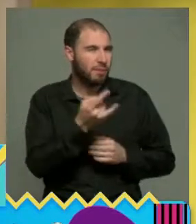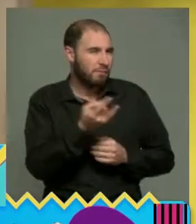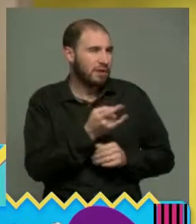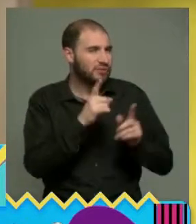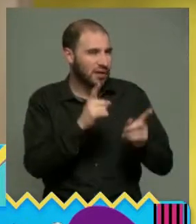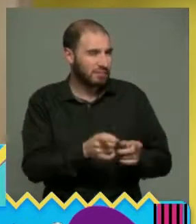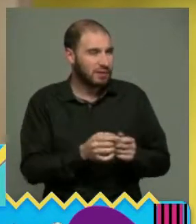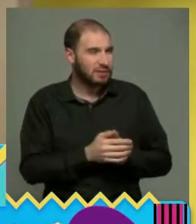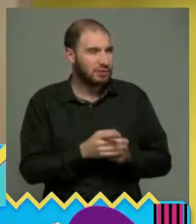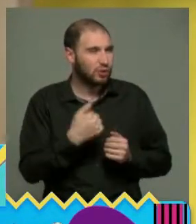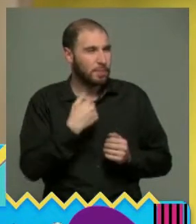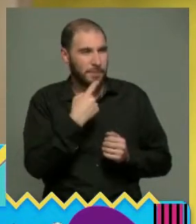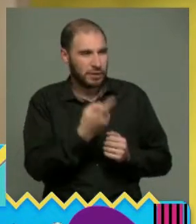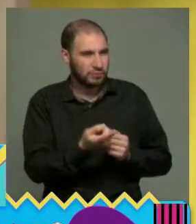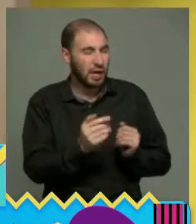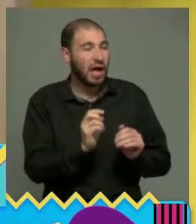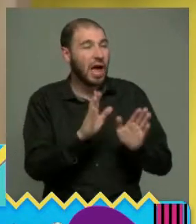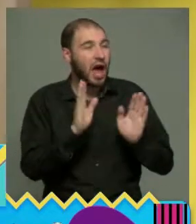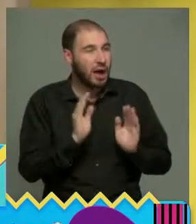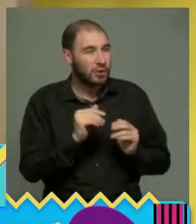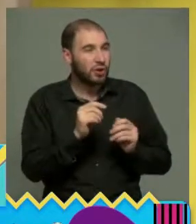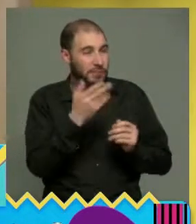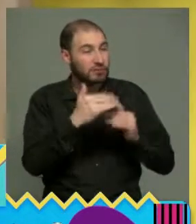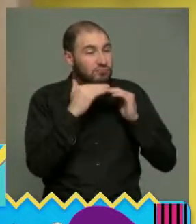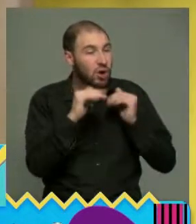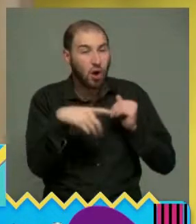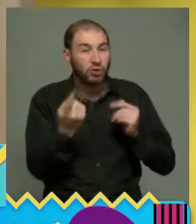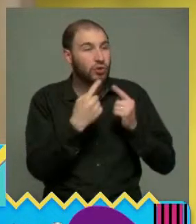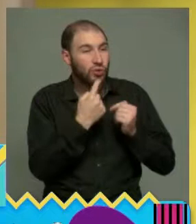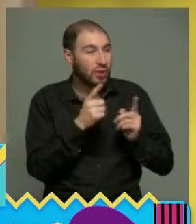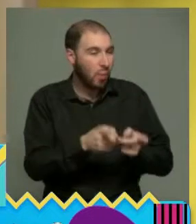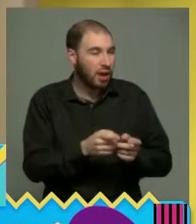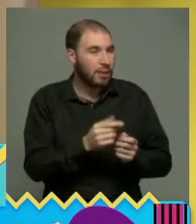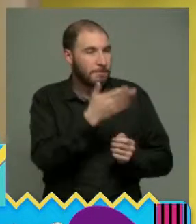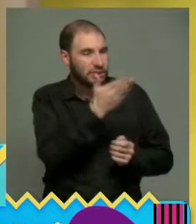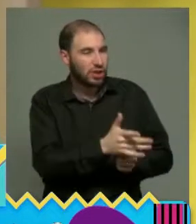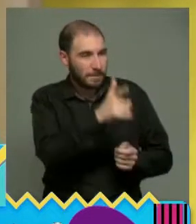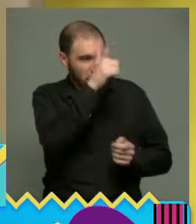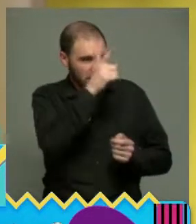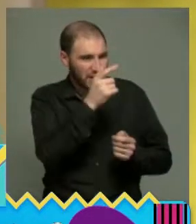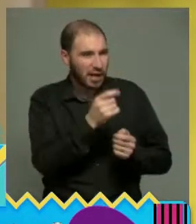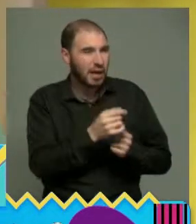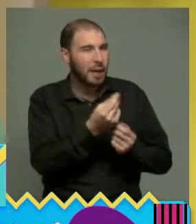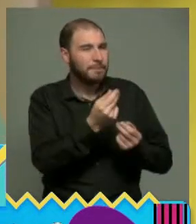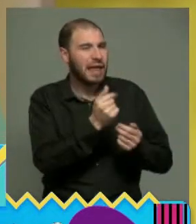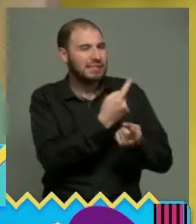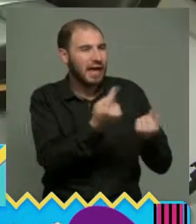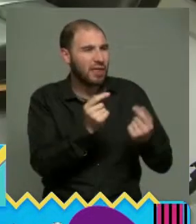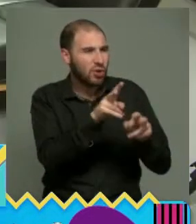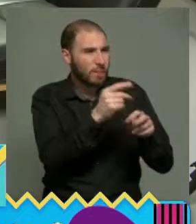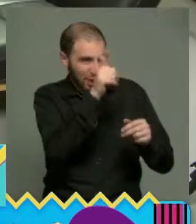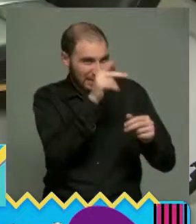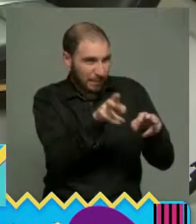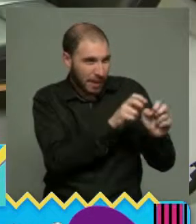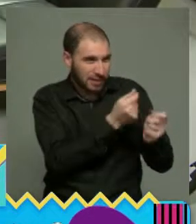que tenemos y que yo lo pregunté y que puede llegar a haber algún otro televidente que también tenga la misma duda. ¿El policía comisiona por cada infracción de tránsito